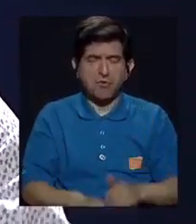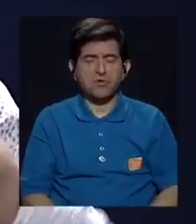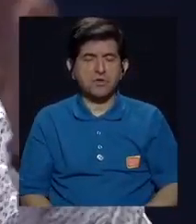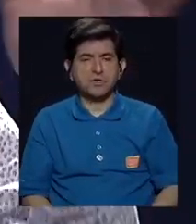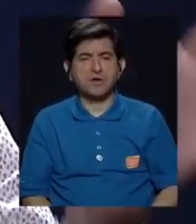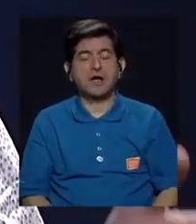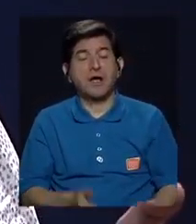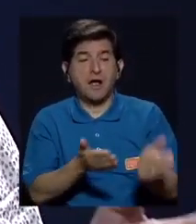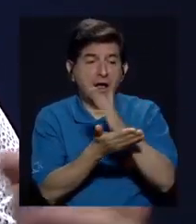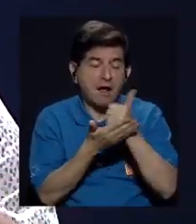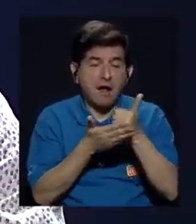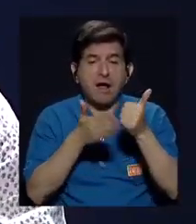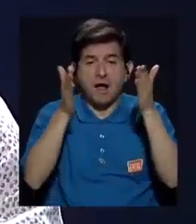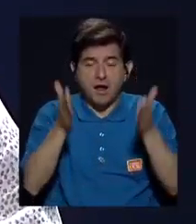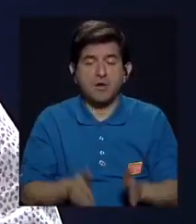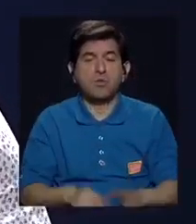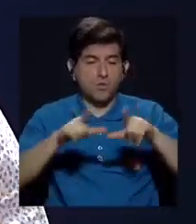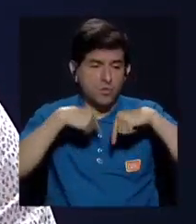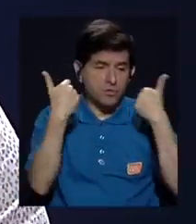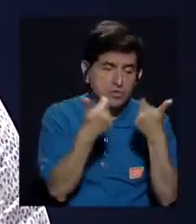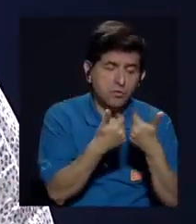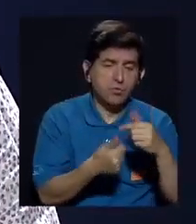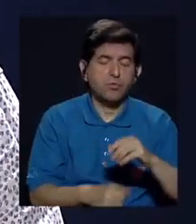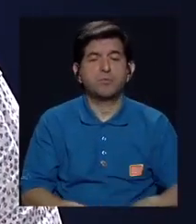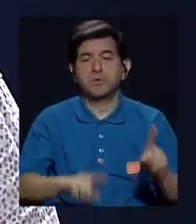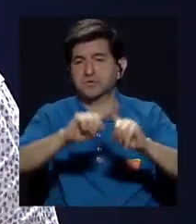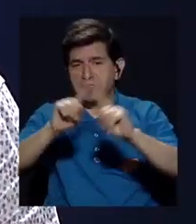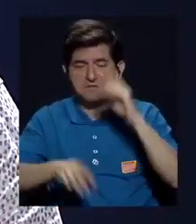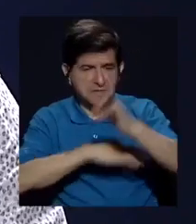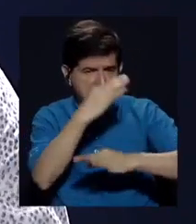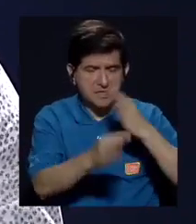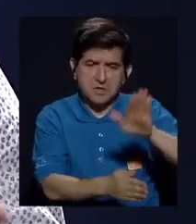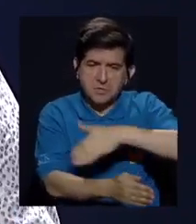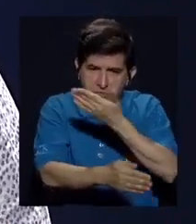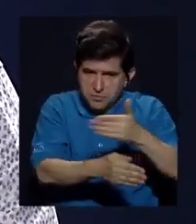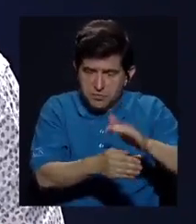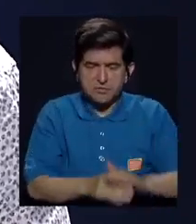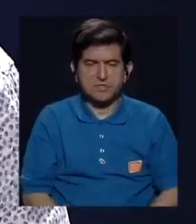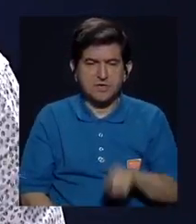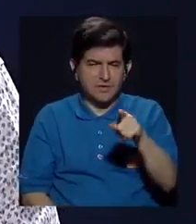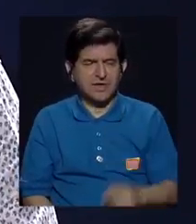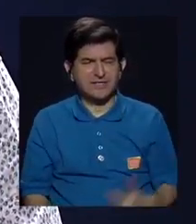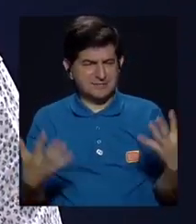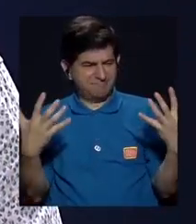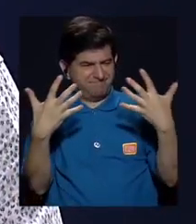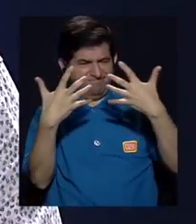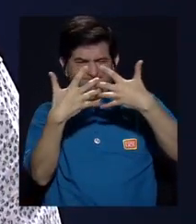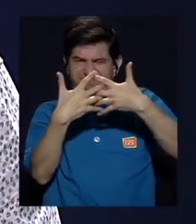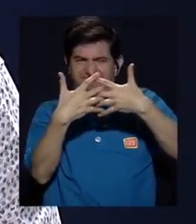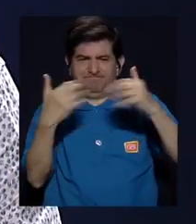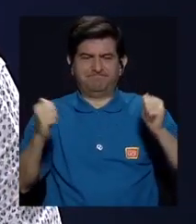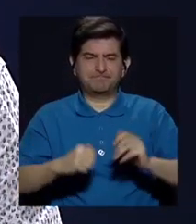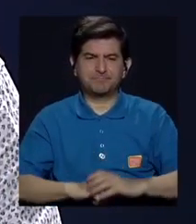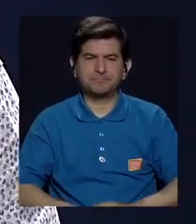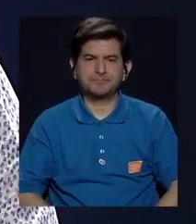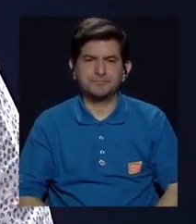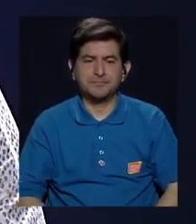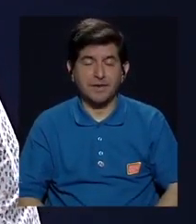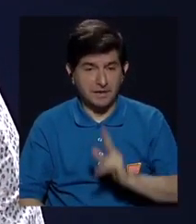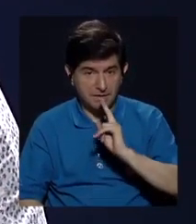intérpretes, algunos van a la orquesta, otros van a las bandas, en fin, es todo un entramado.